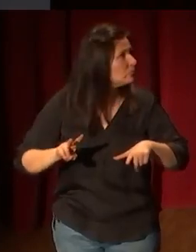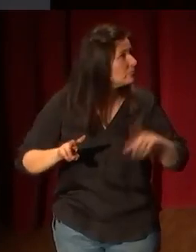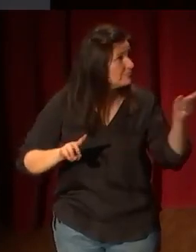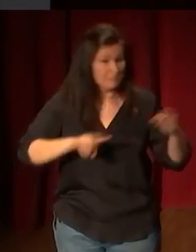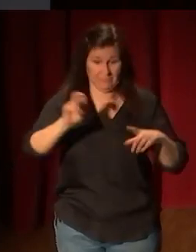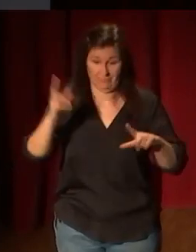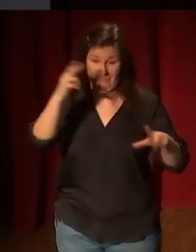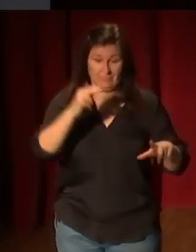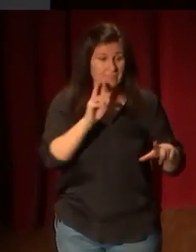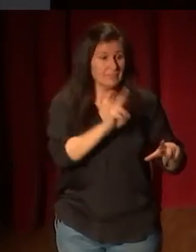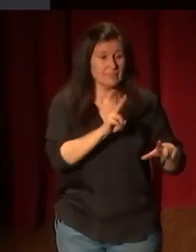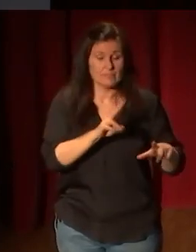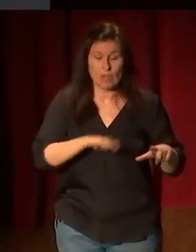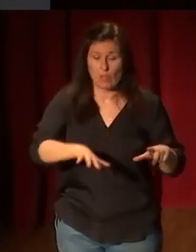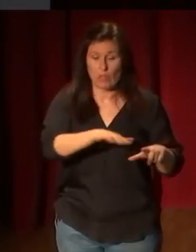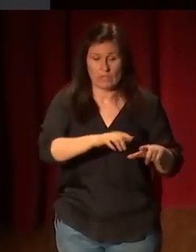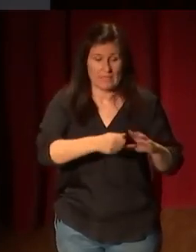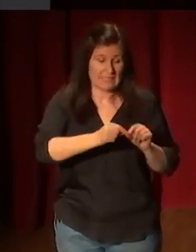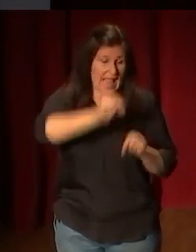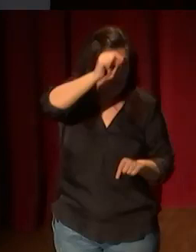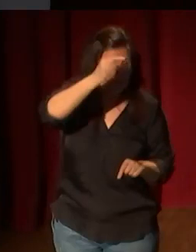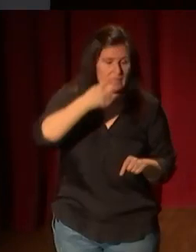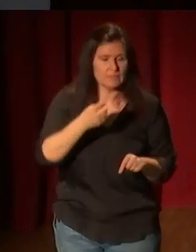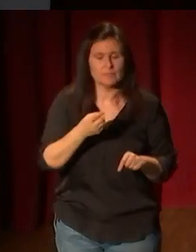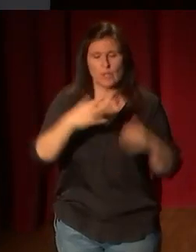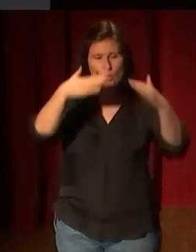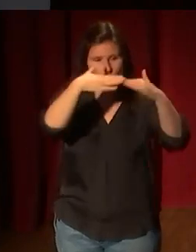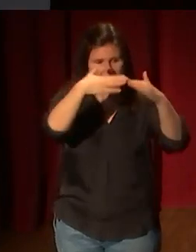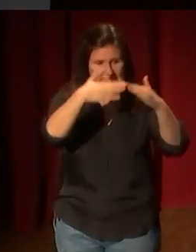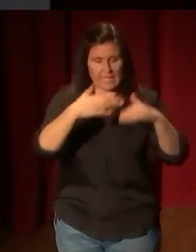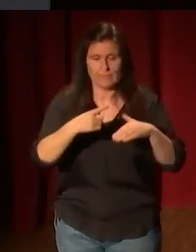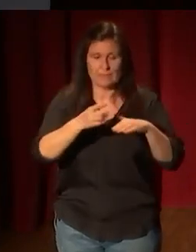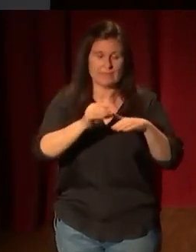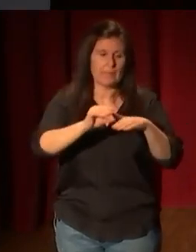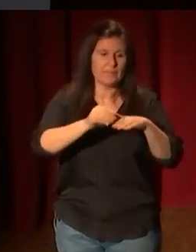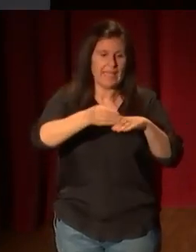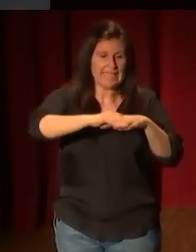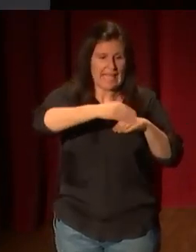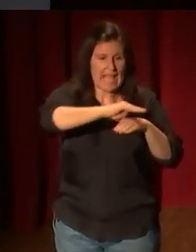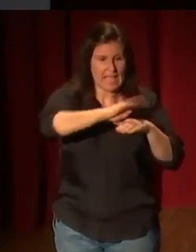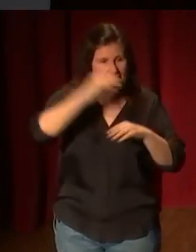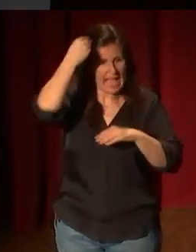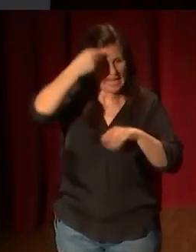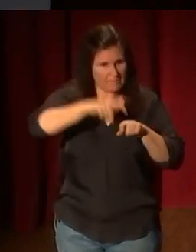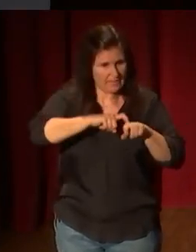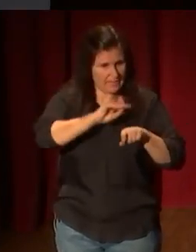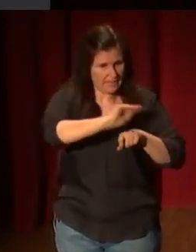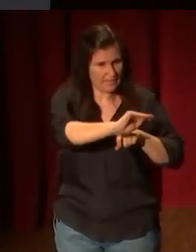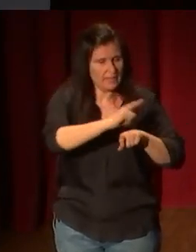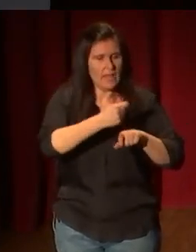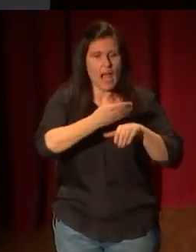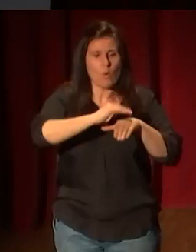imagen como las partes altas las cubiertas eran de esa teja árabe muchas cubiertas se habían deformado por